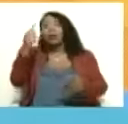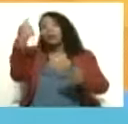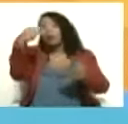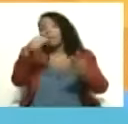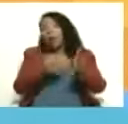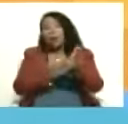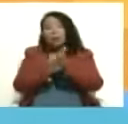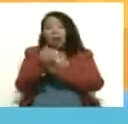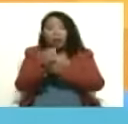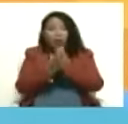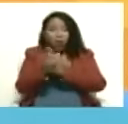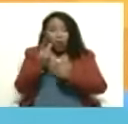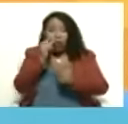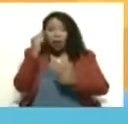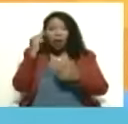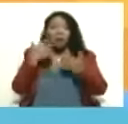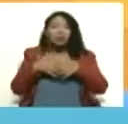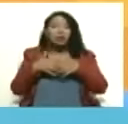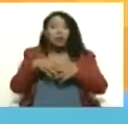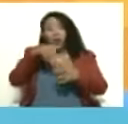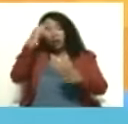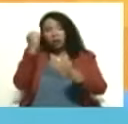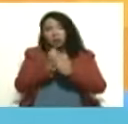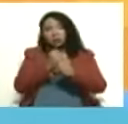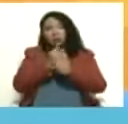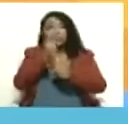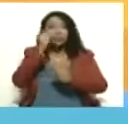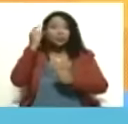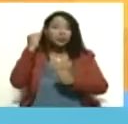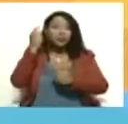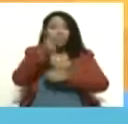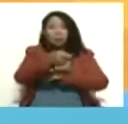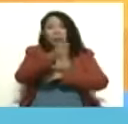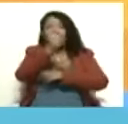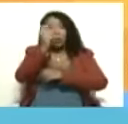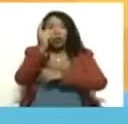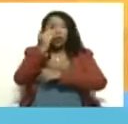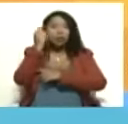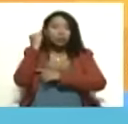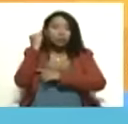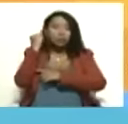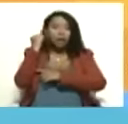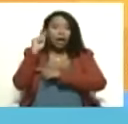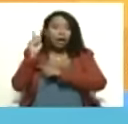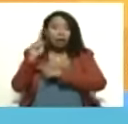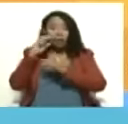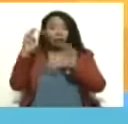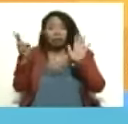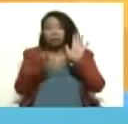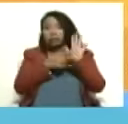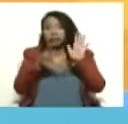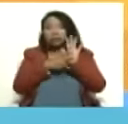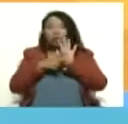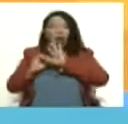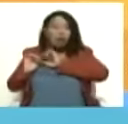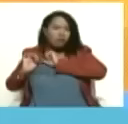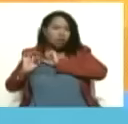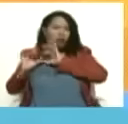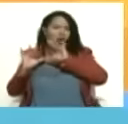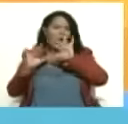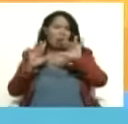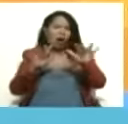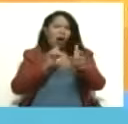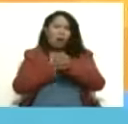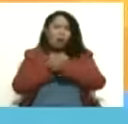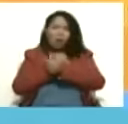emprendedores empresarios trabaj tradores trabajadoras Pescadores fue una verdadera erupción de amor La que ocurrió